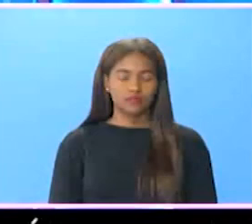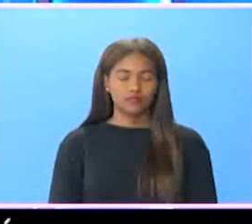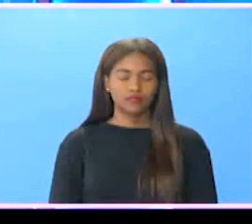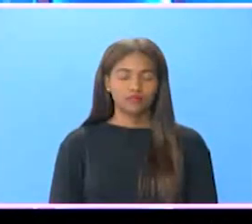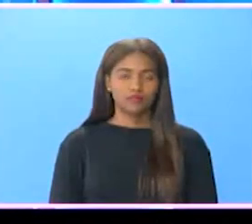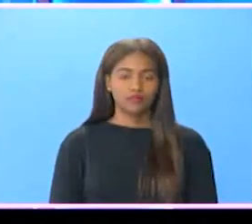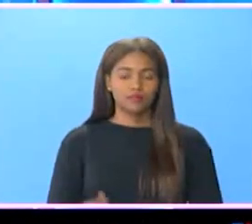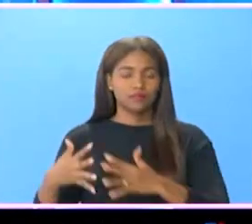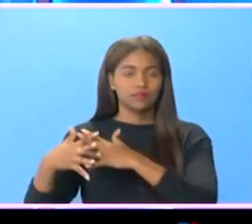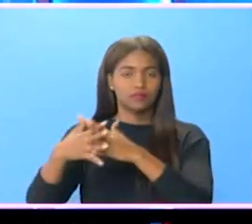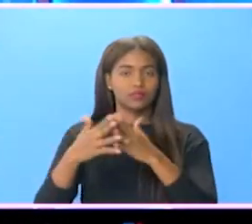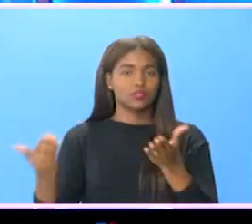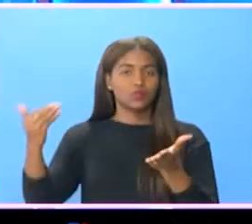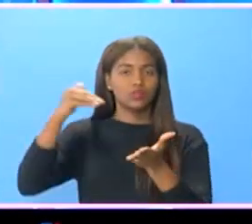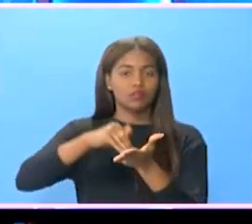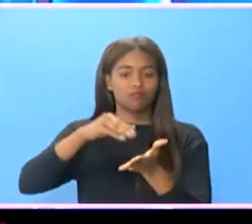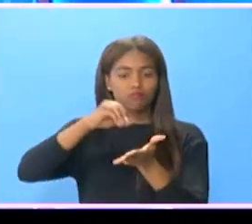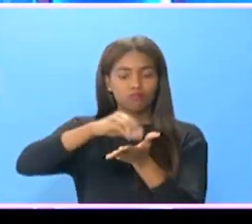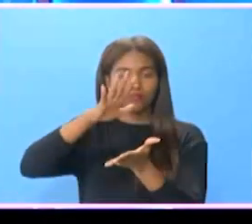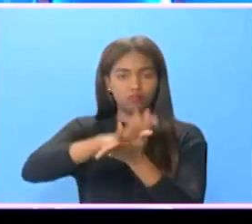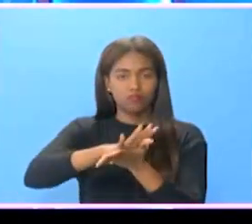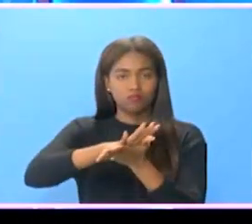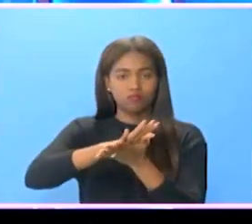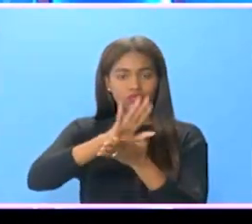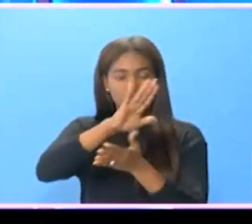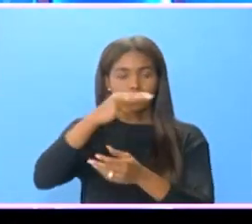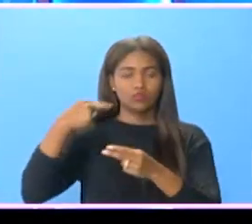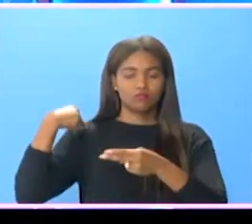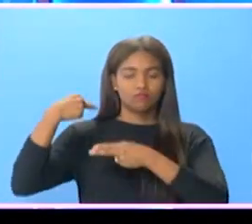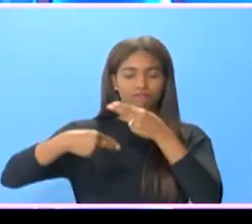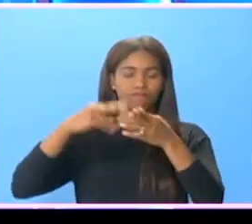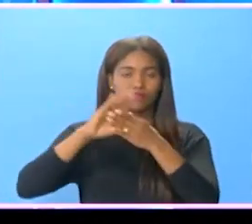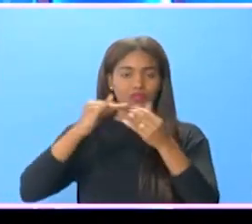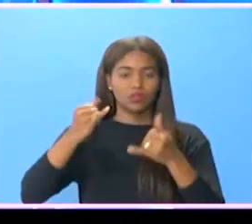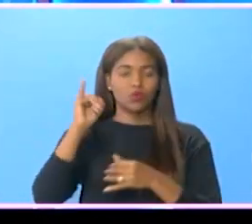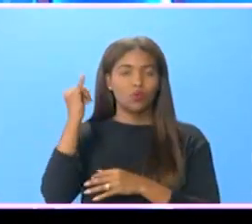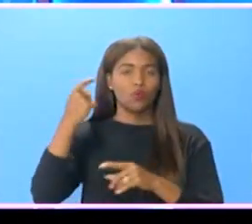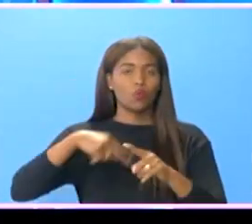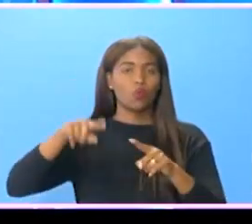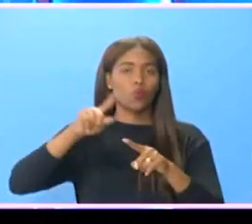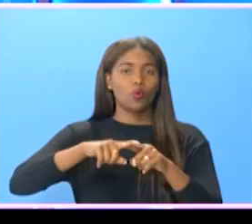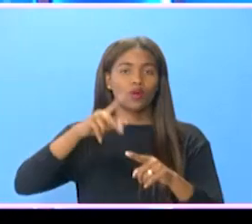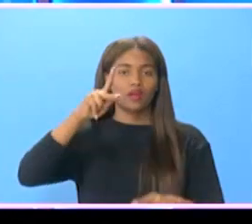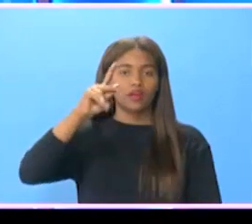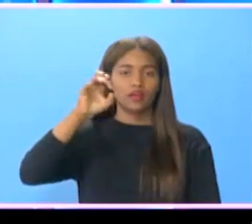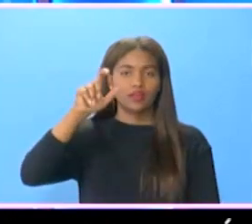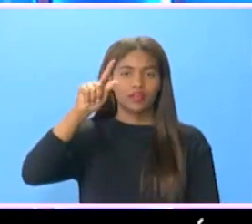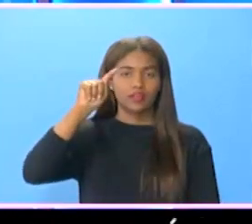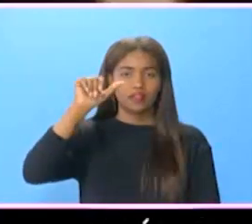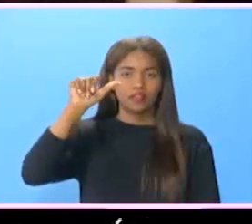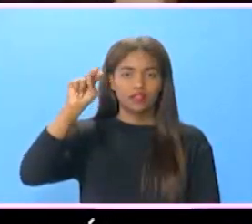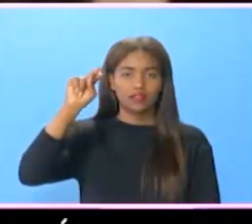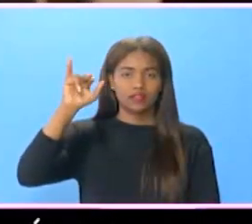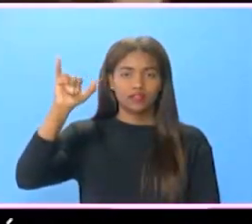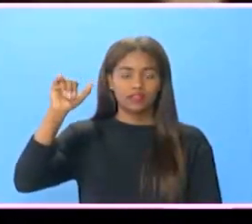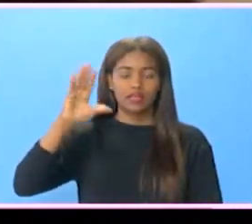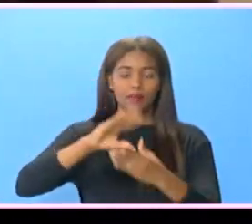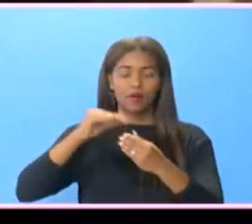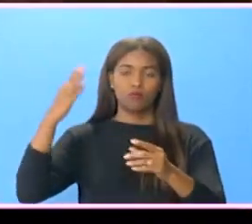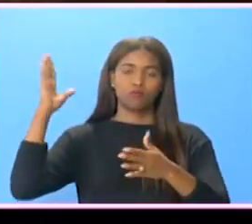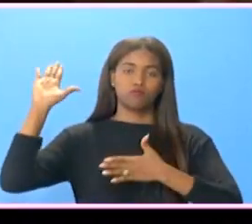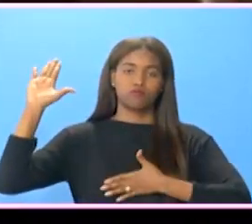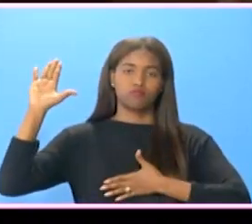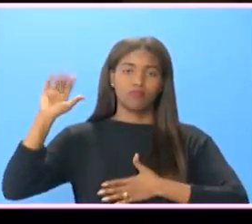Señores, Estados Unidos volvió a escribir una página memorable en su historia este jueves cuando Ketanji Brown Jackson prestó juramento como